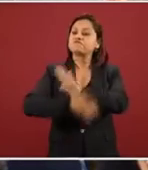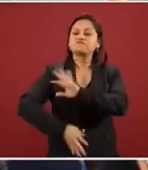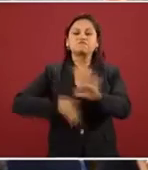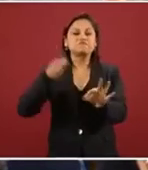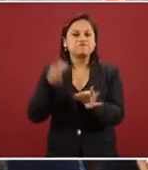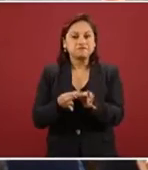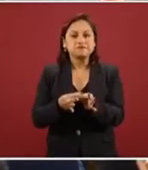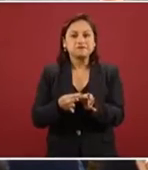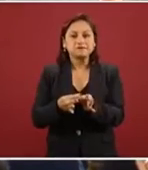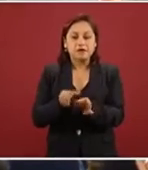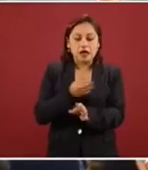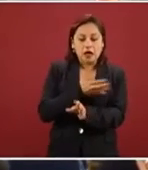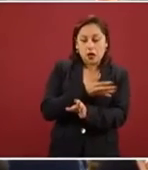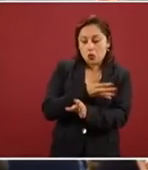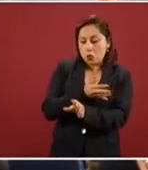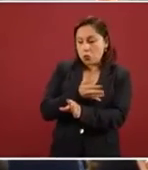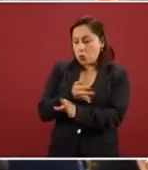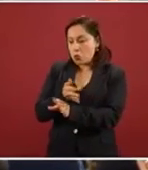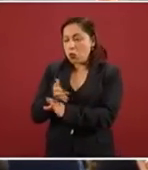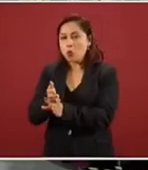pronósticos son favorables.